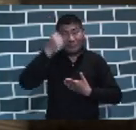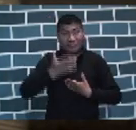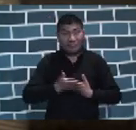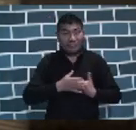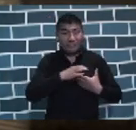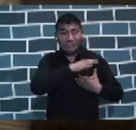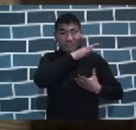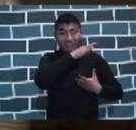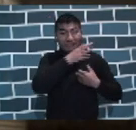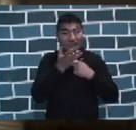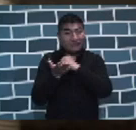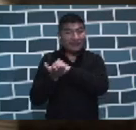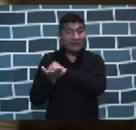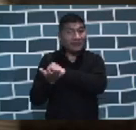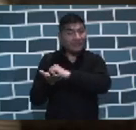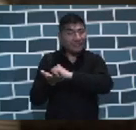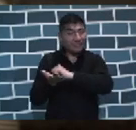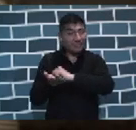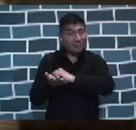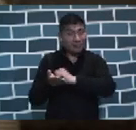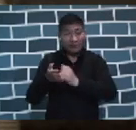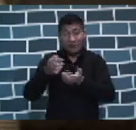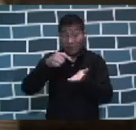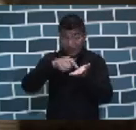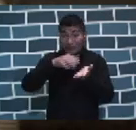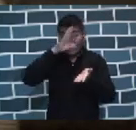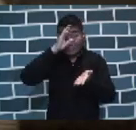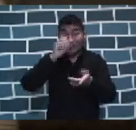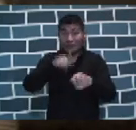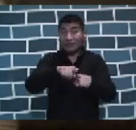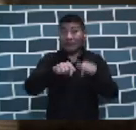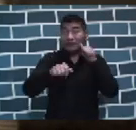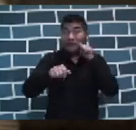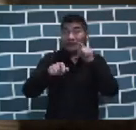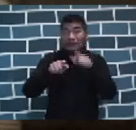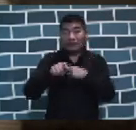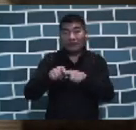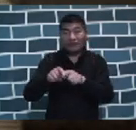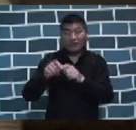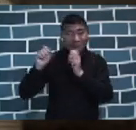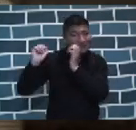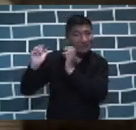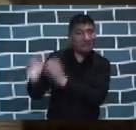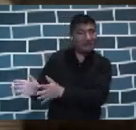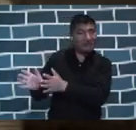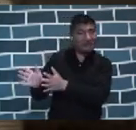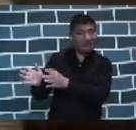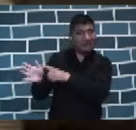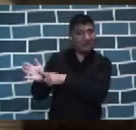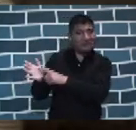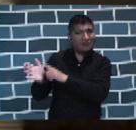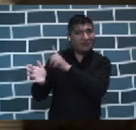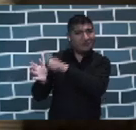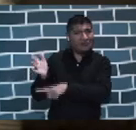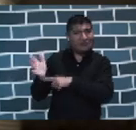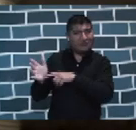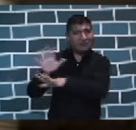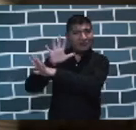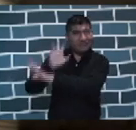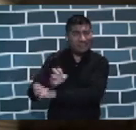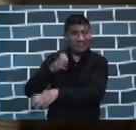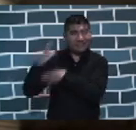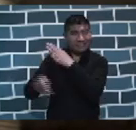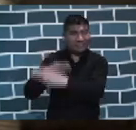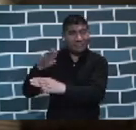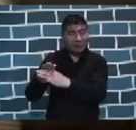espíritu santo por eso hermano dejemos atrás las cosas cotidianas y